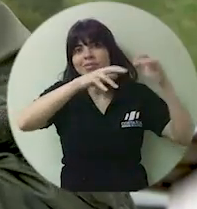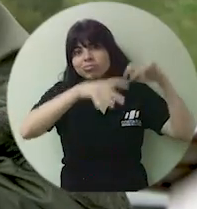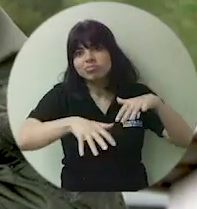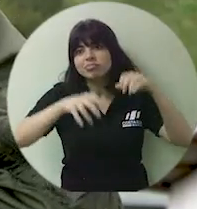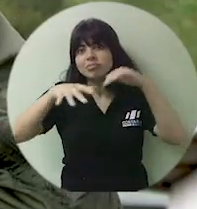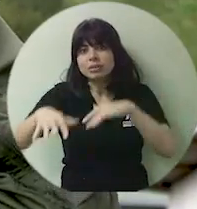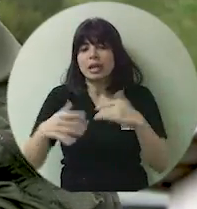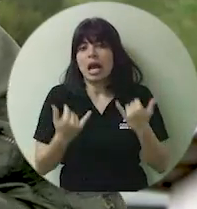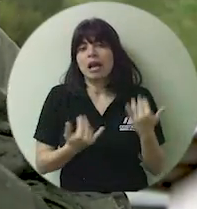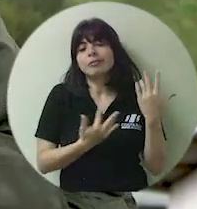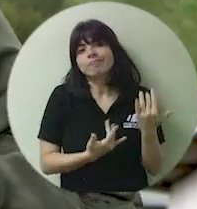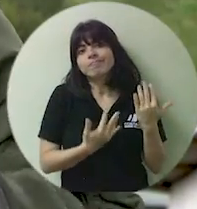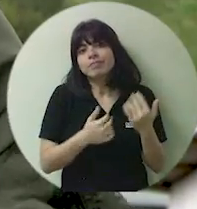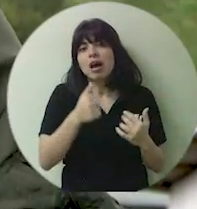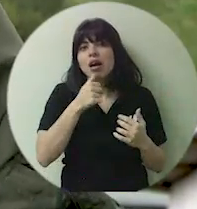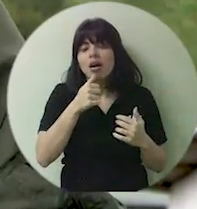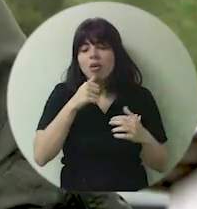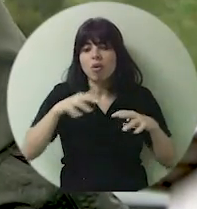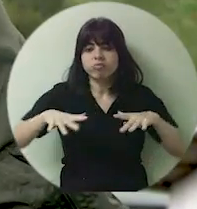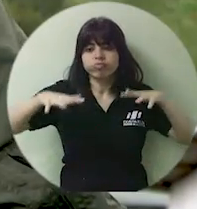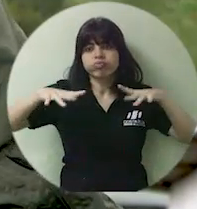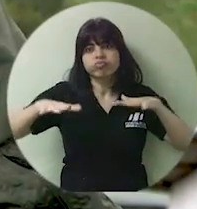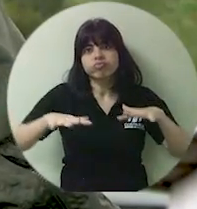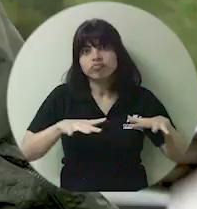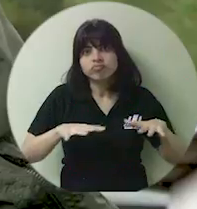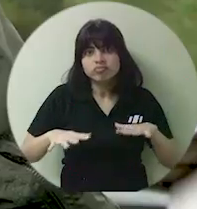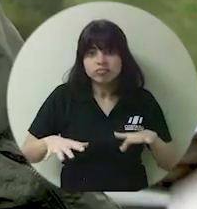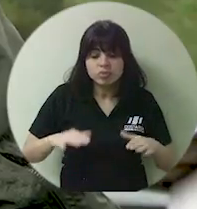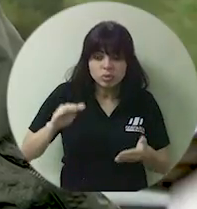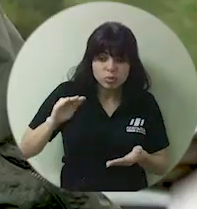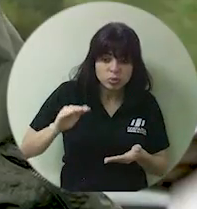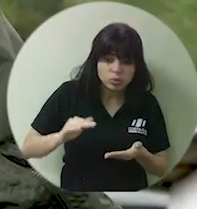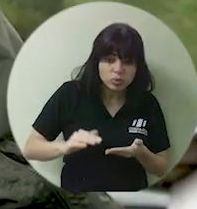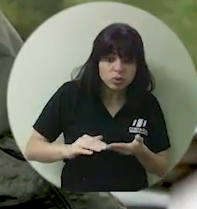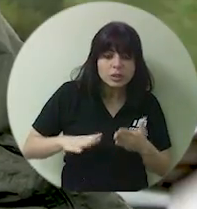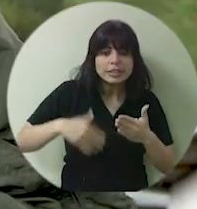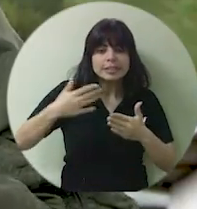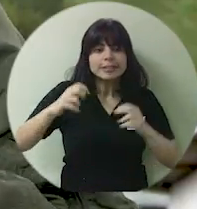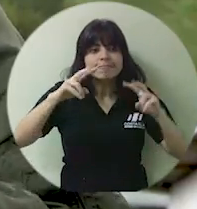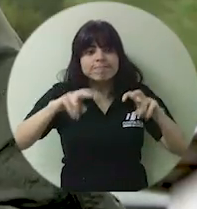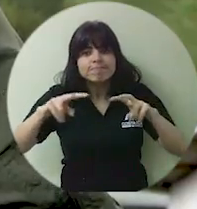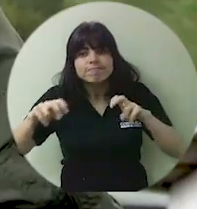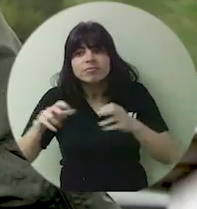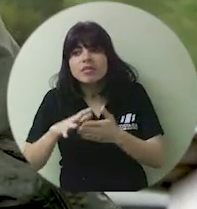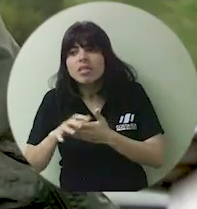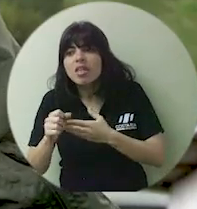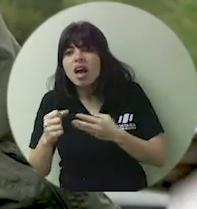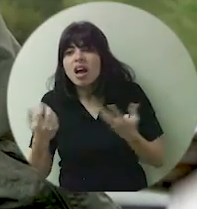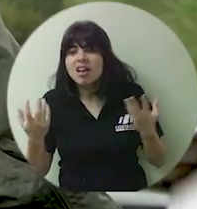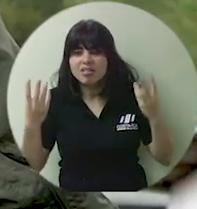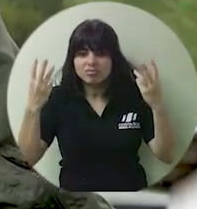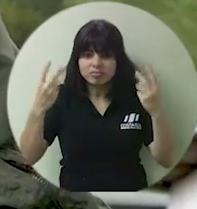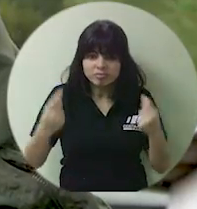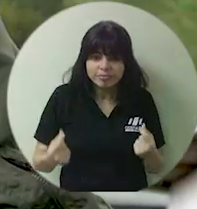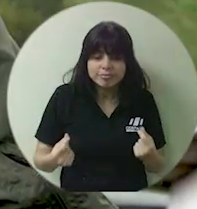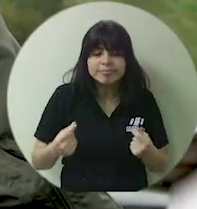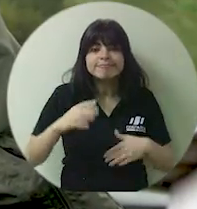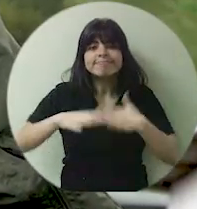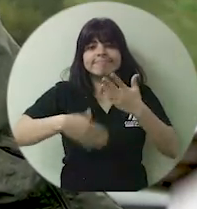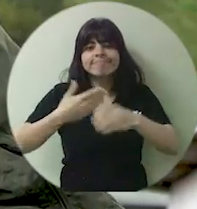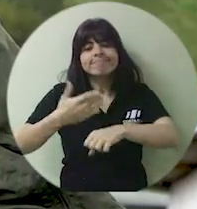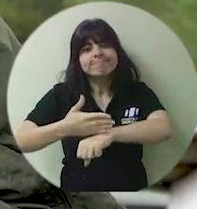ahora, cuando baje las aguas, cuando podamos hacer un análisis de daños, vendrá la parte de